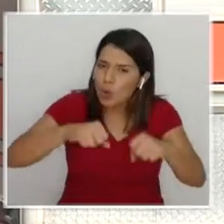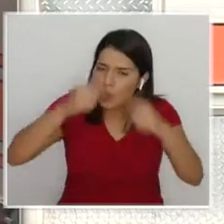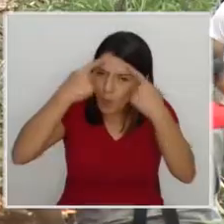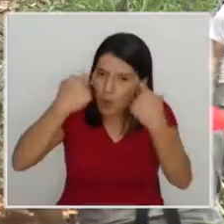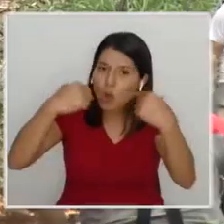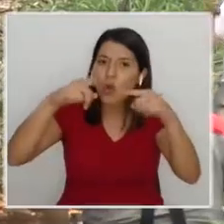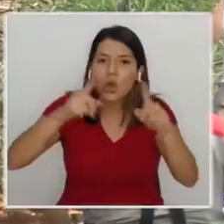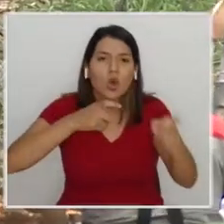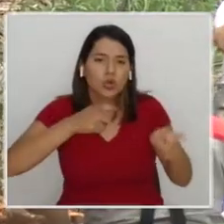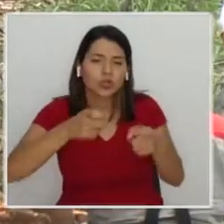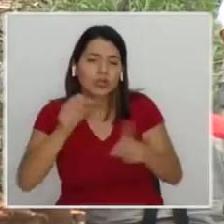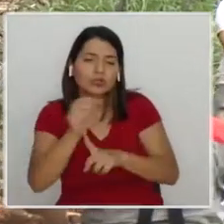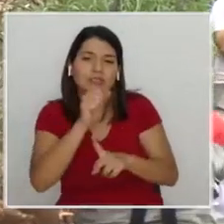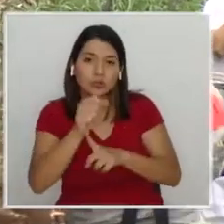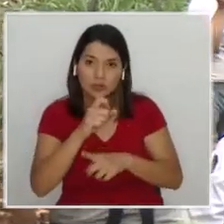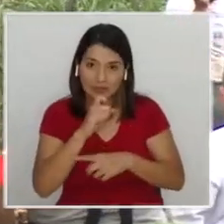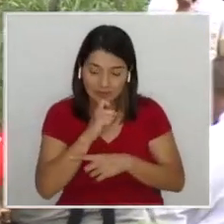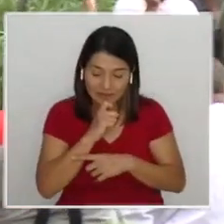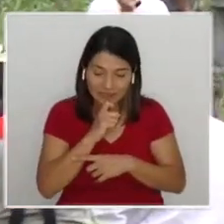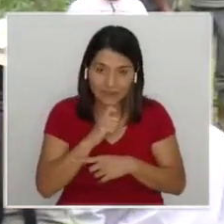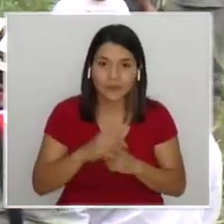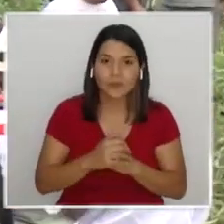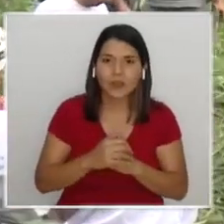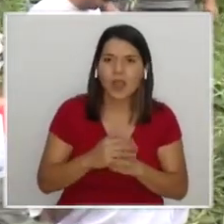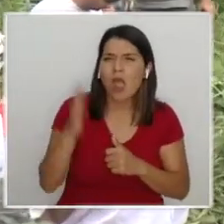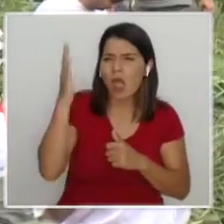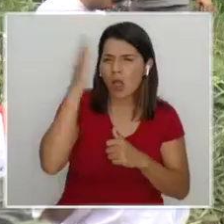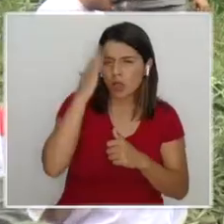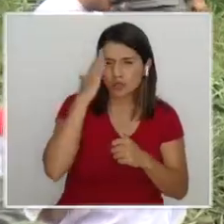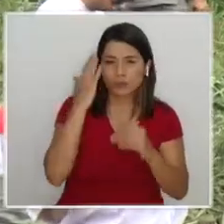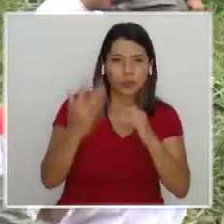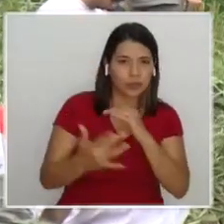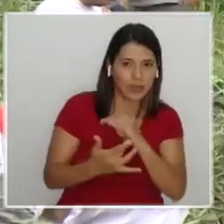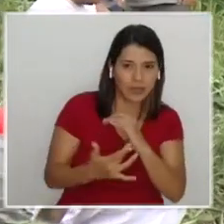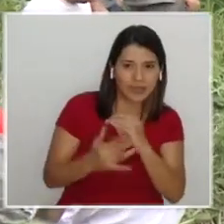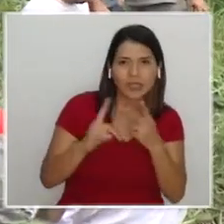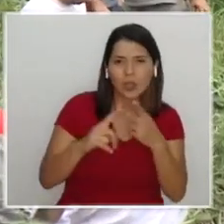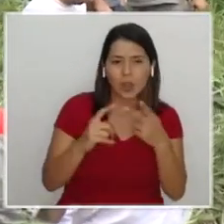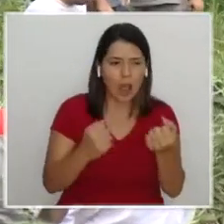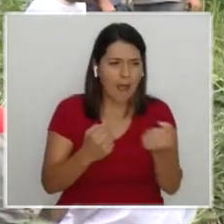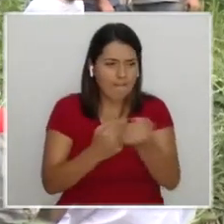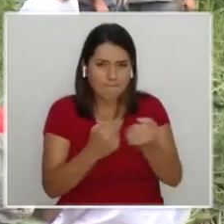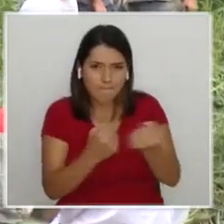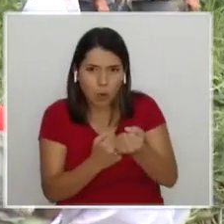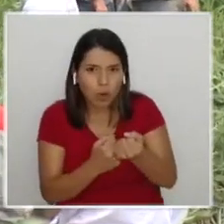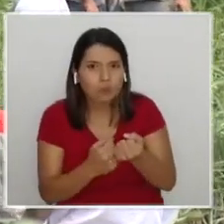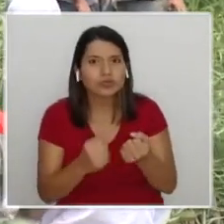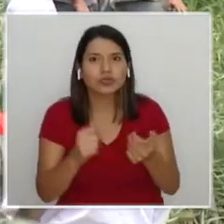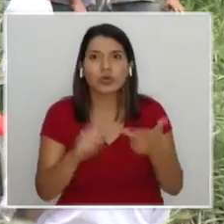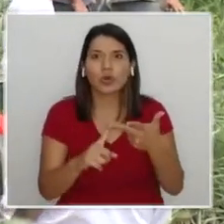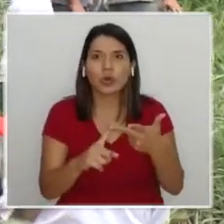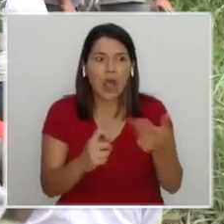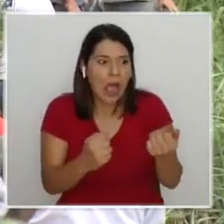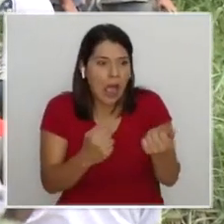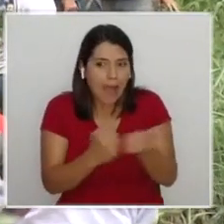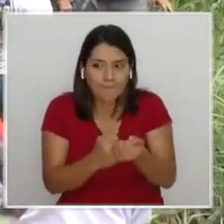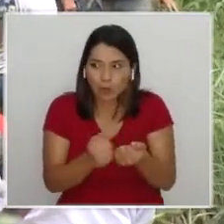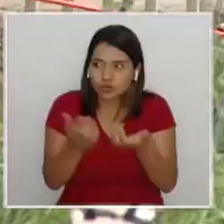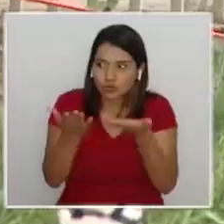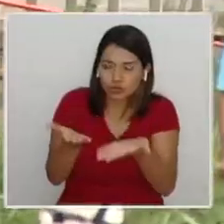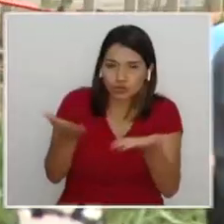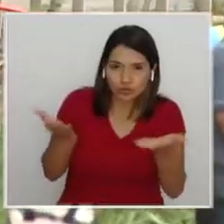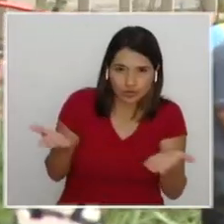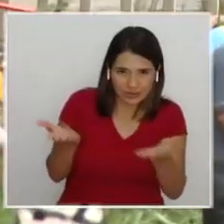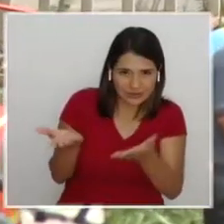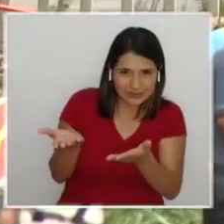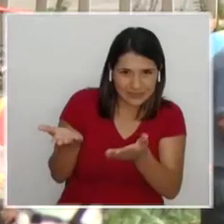difícil. Conocimiento técnico, apoyo radial, apoyo de equipo especializado, hacen que nuestras